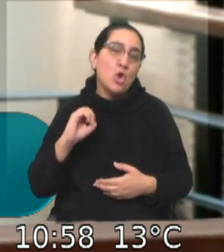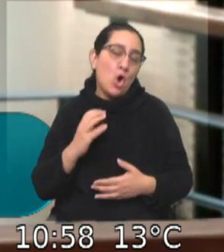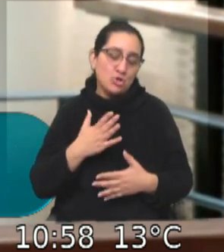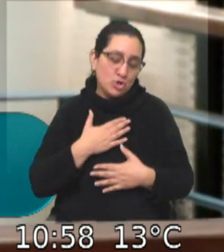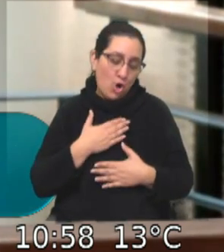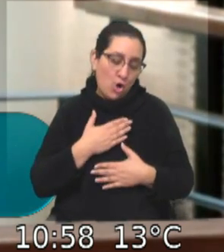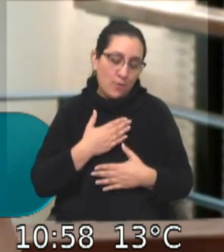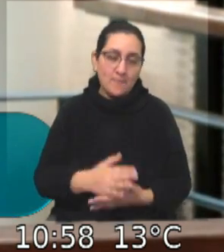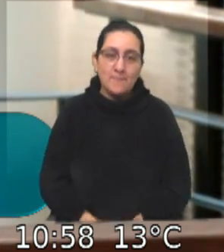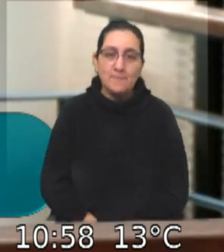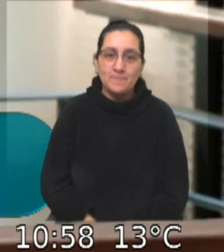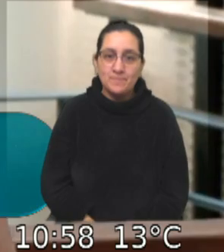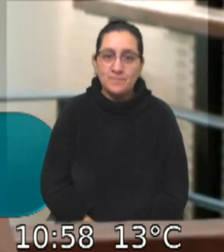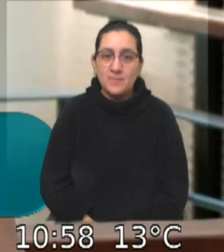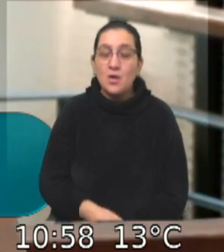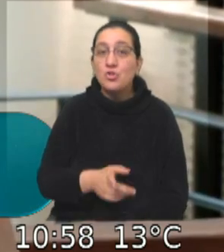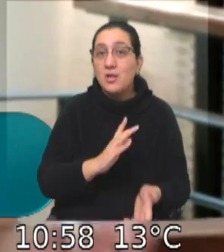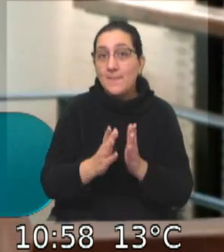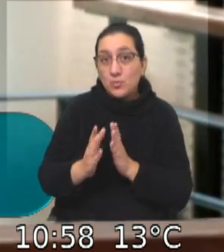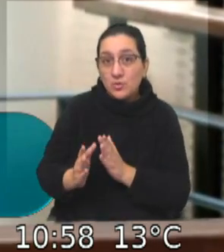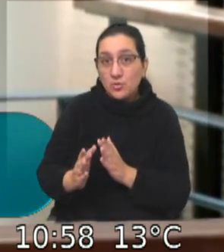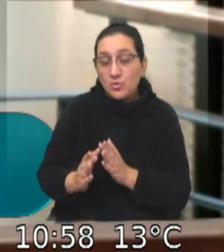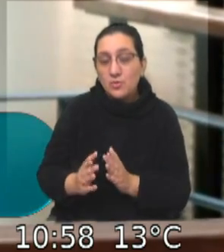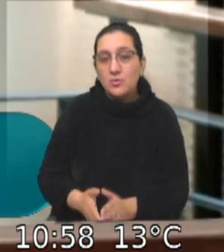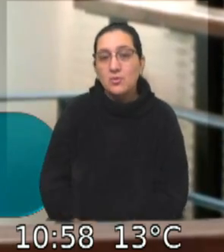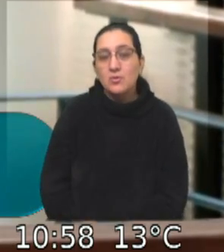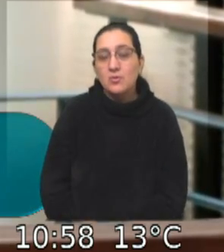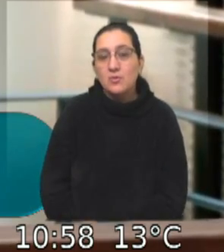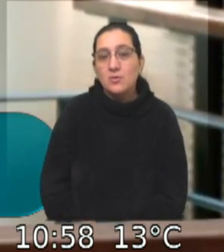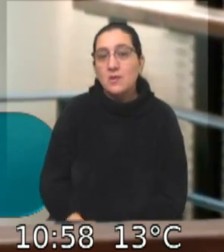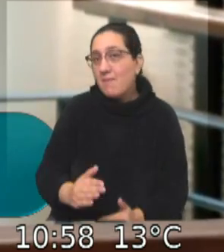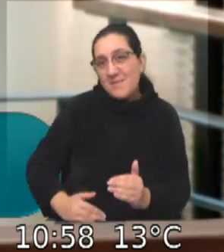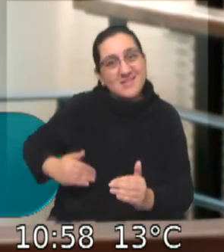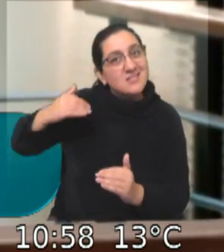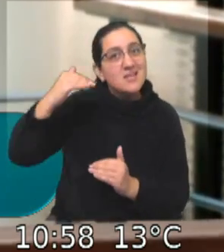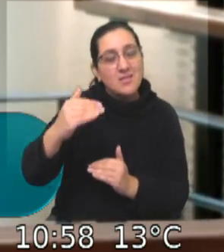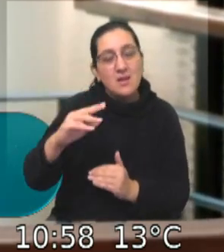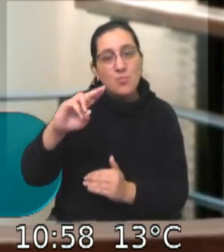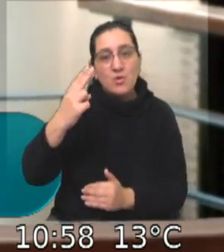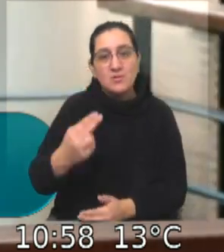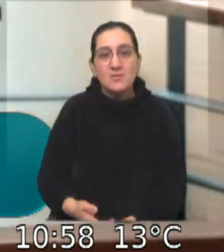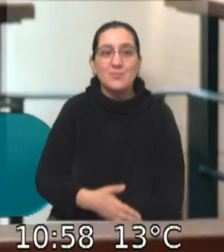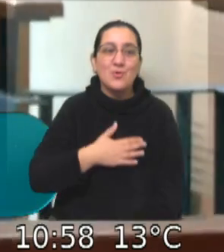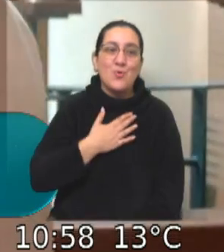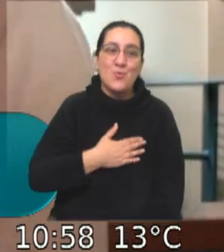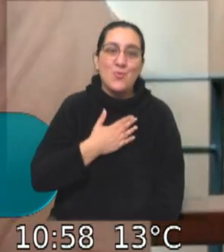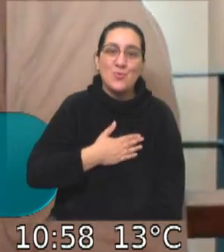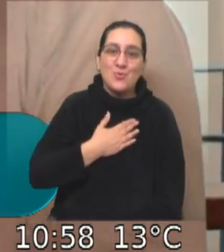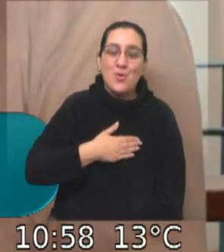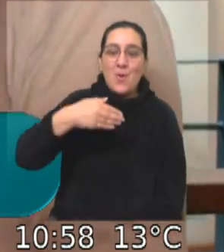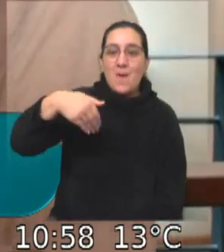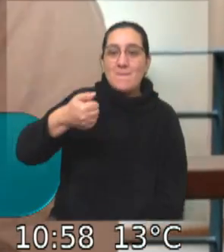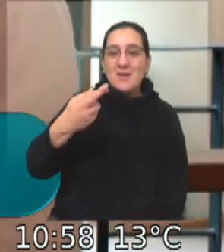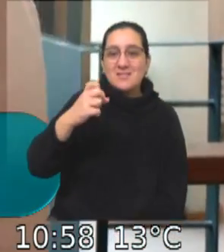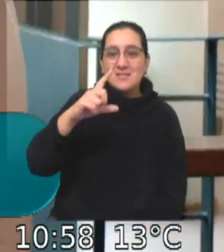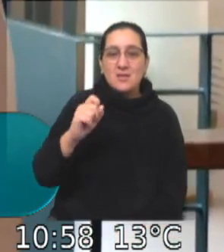¿no? La cuestión terapéutica que trasciende a la muerte. Qué gusto, Marcelo, qué gusto, Tania,